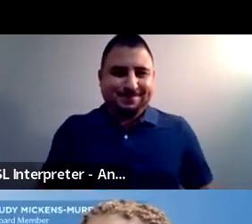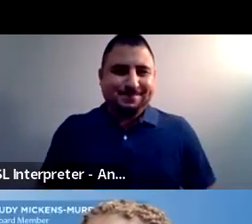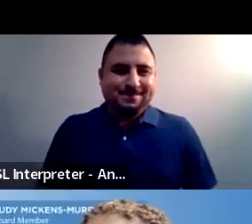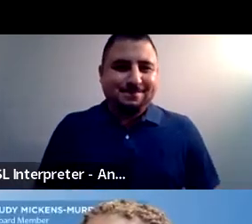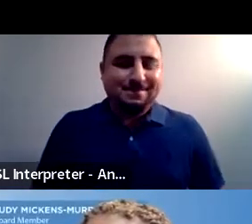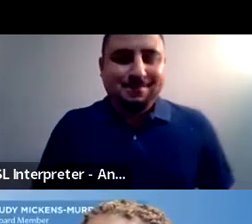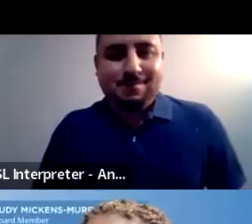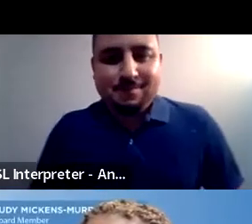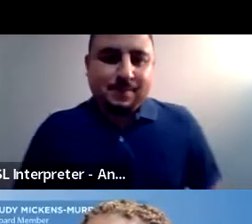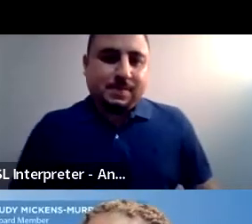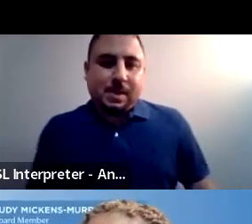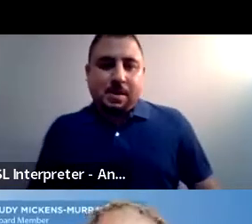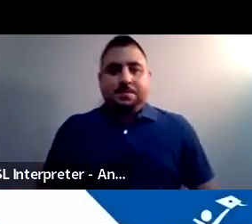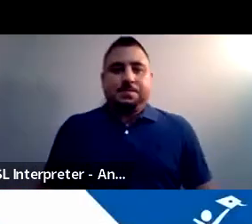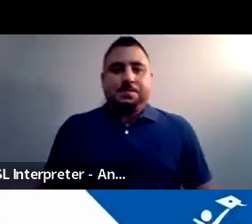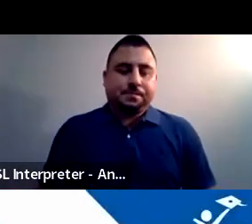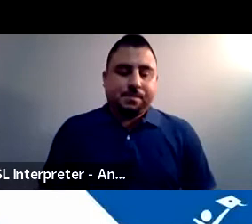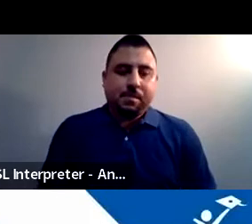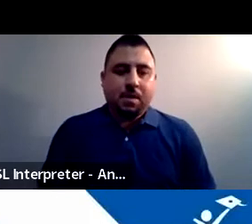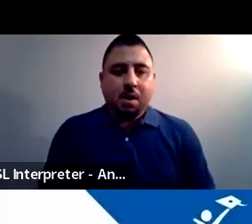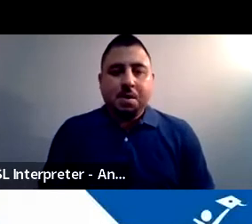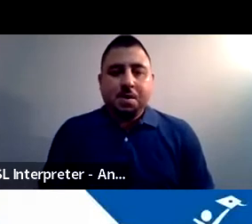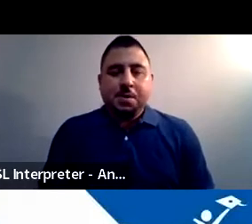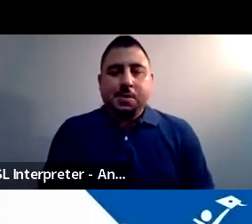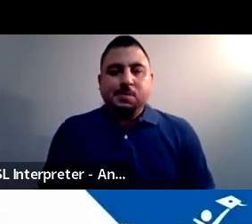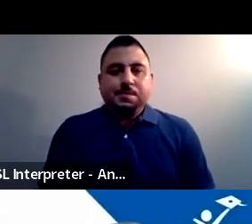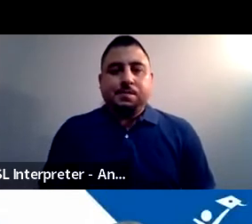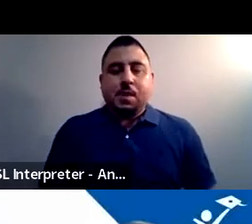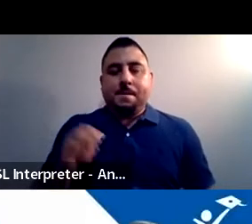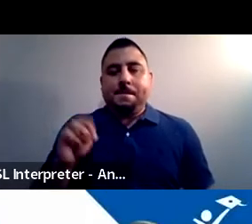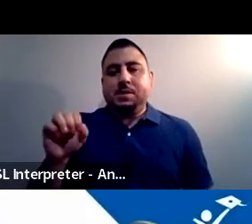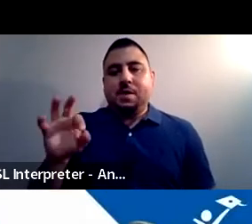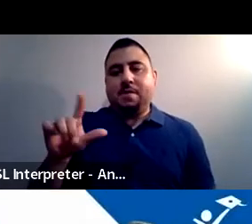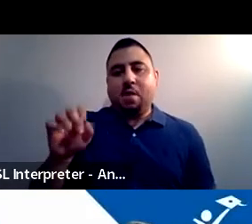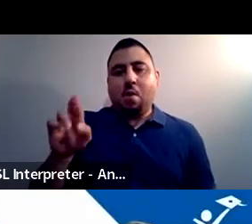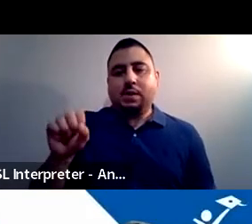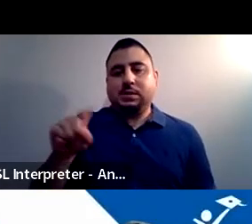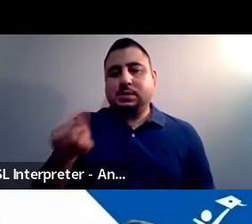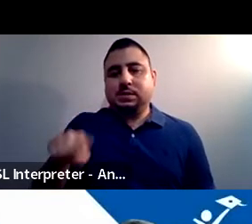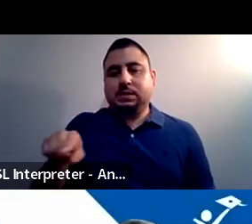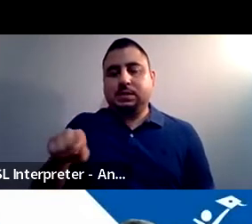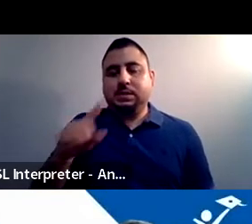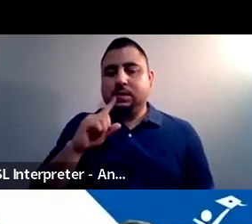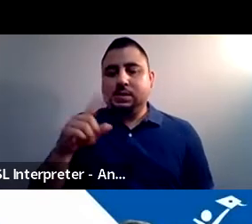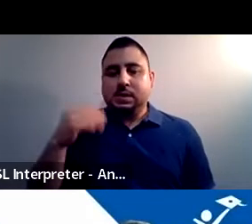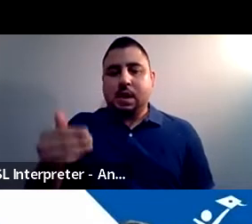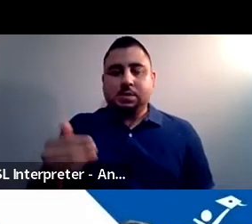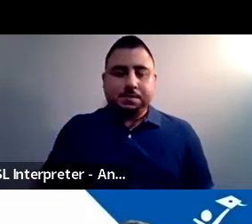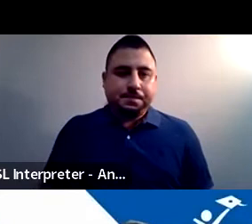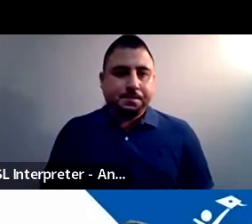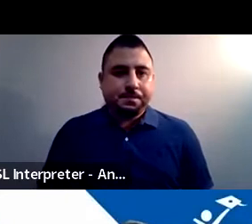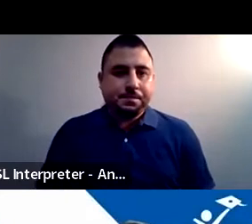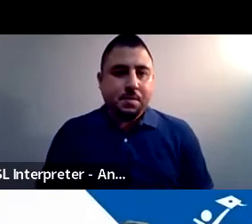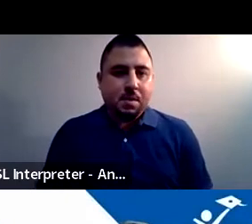Thank you. You said Ms. Barrera and you also said Ms. Flores. So I just want to clarify. Oh, Ms. Flores is next. Okay. Señora Flores, así que